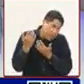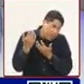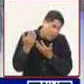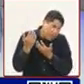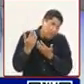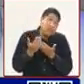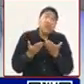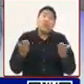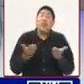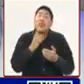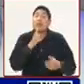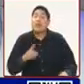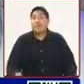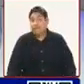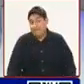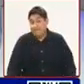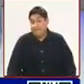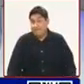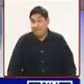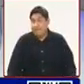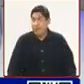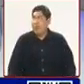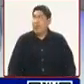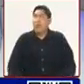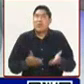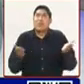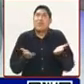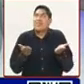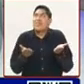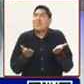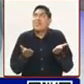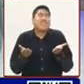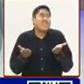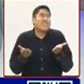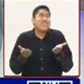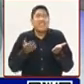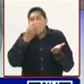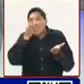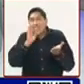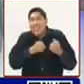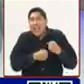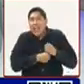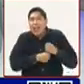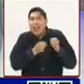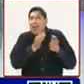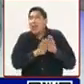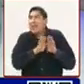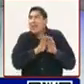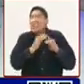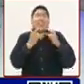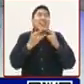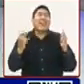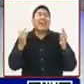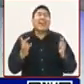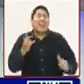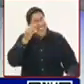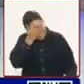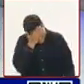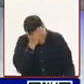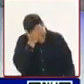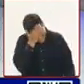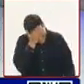¿A qué no sabes dónde estoy? ¿Dónde estás? ¿Cerca del Estado Mayor? En una carpa.